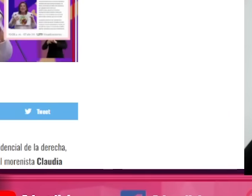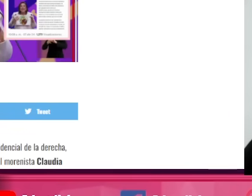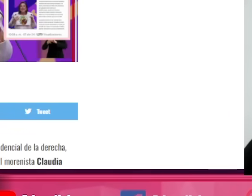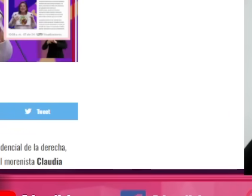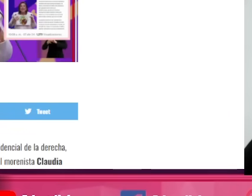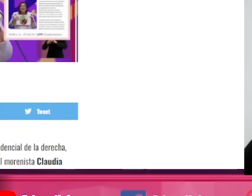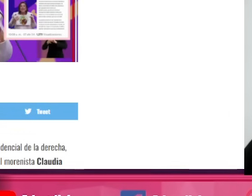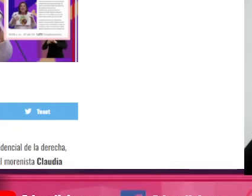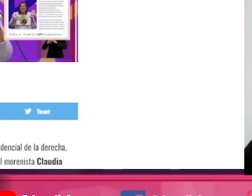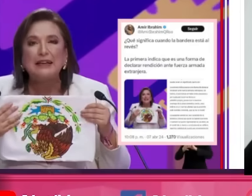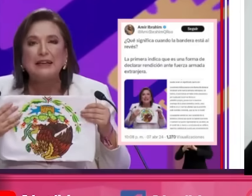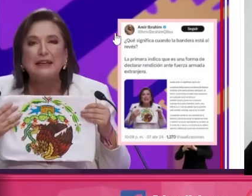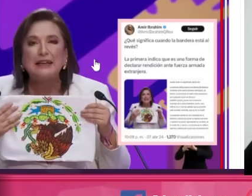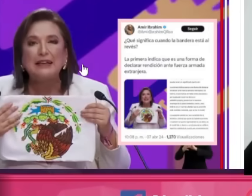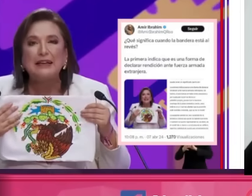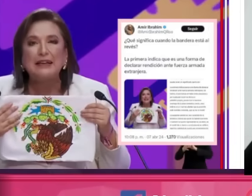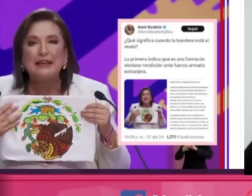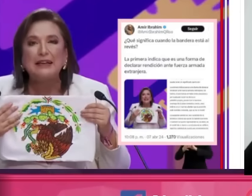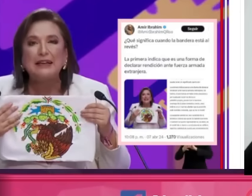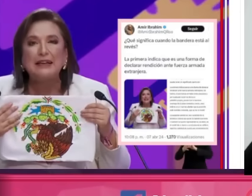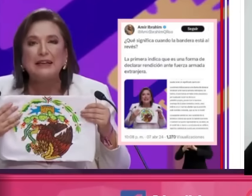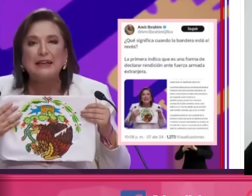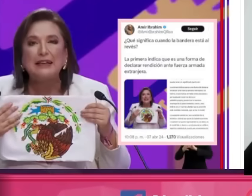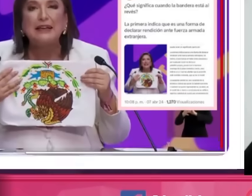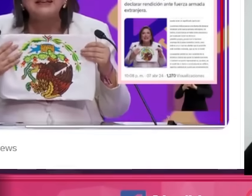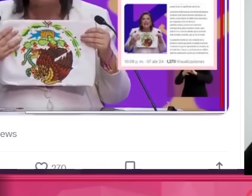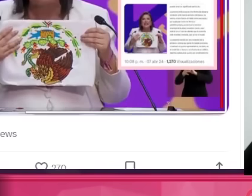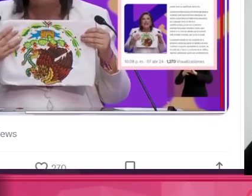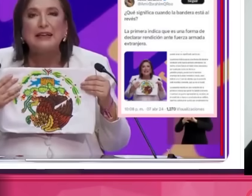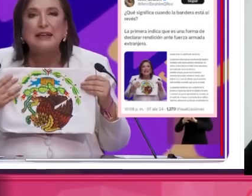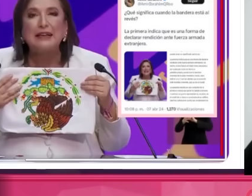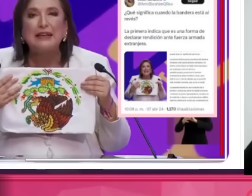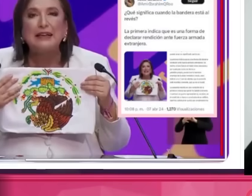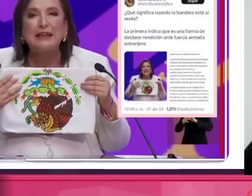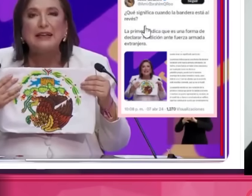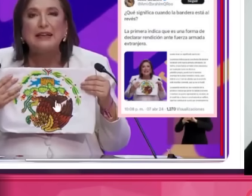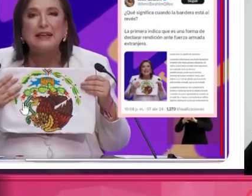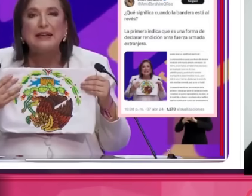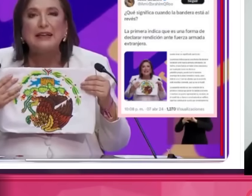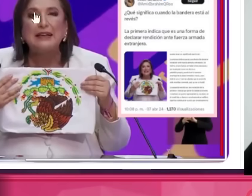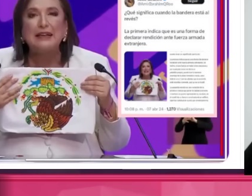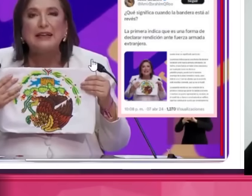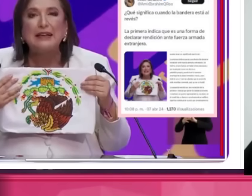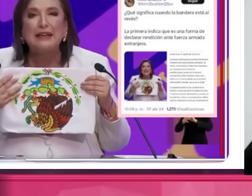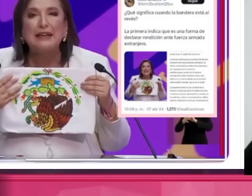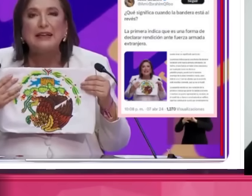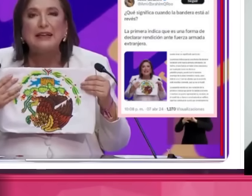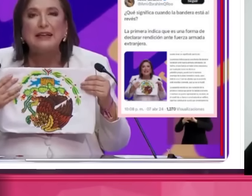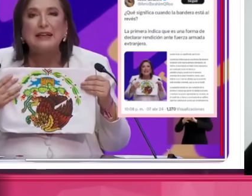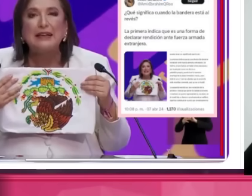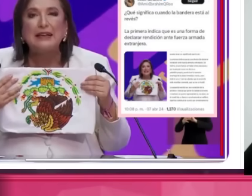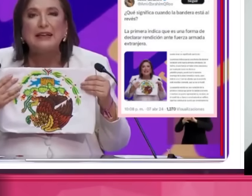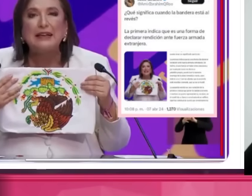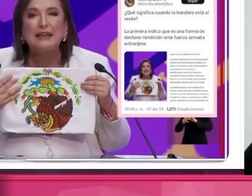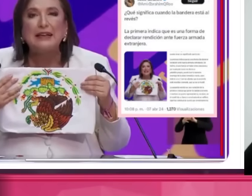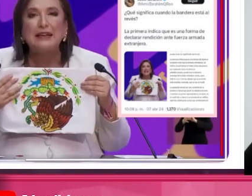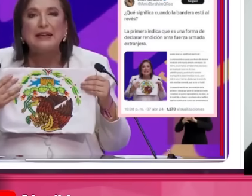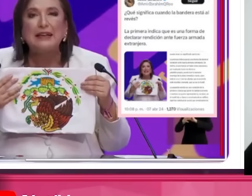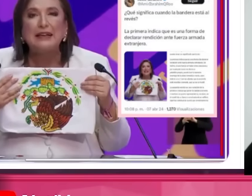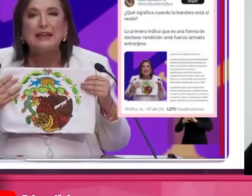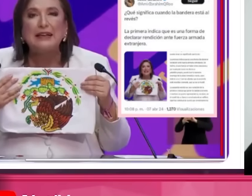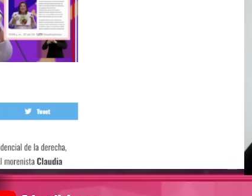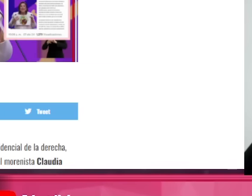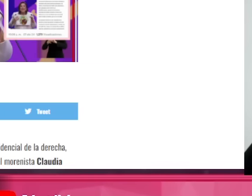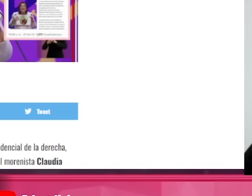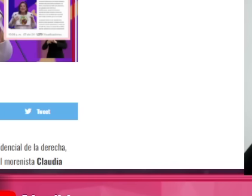Gálvez, donde estamos viendo que puso la bandera de México al revés de cabeza, ni siquiera se dio cuenta la